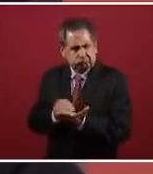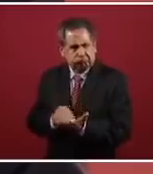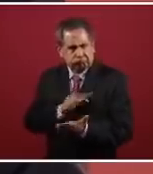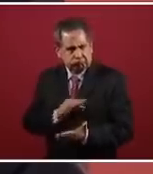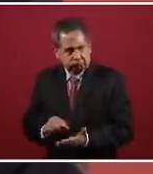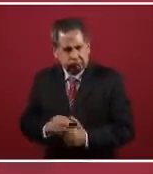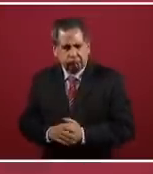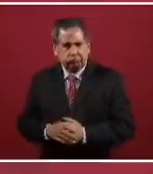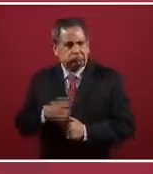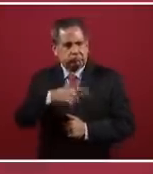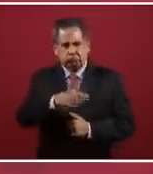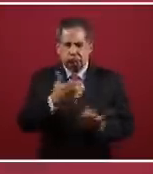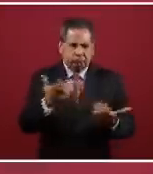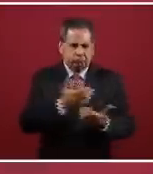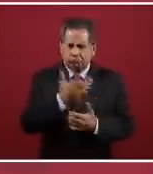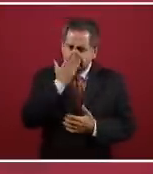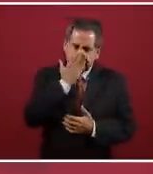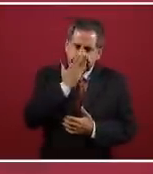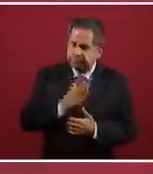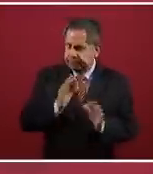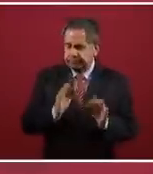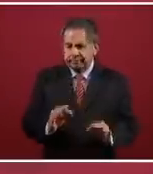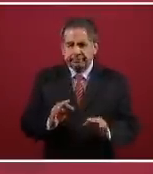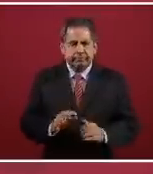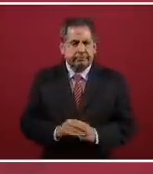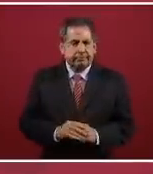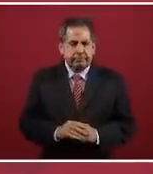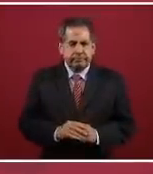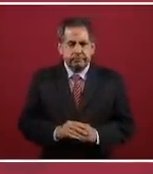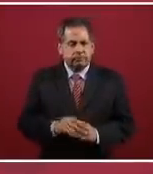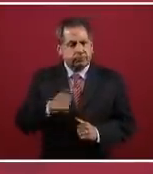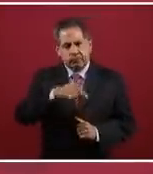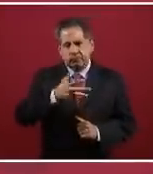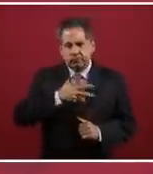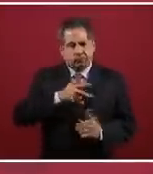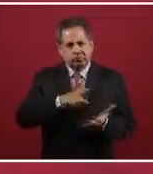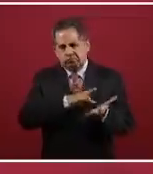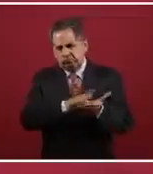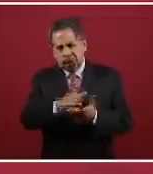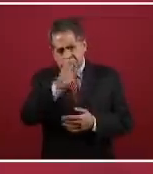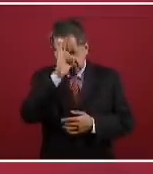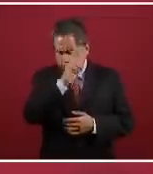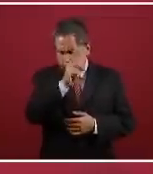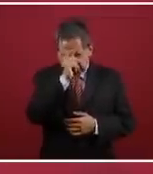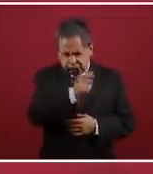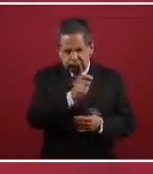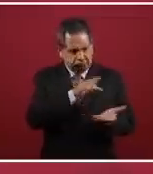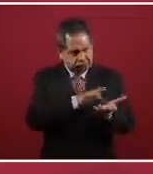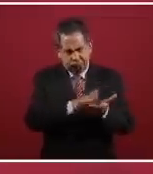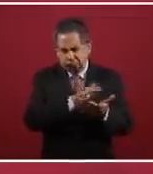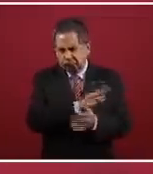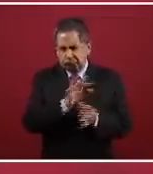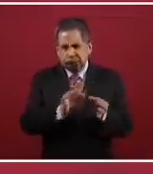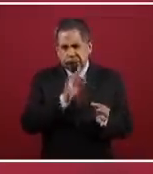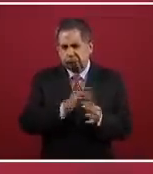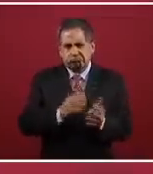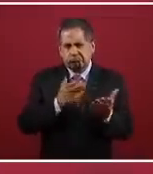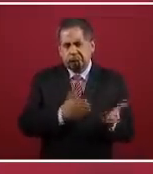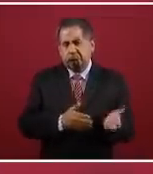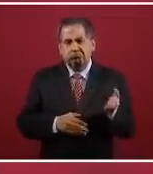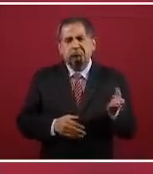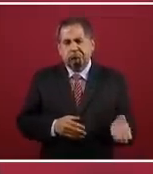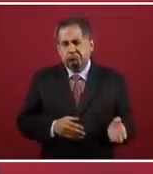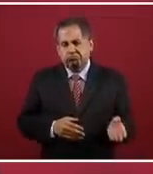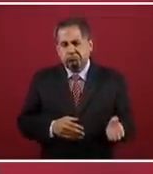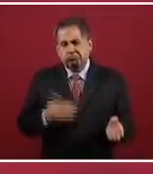Ellos están actuando muy bien y tienen todo nuestro respeto, todo nuestro apoyo. Y